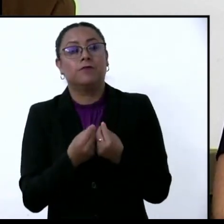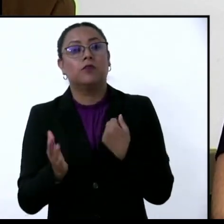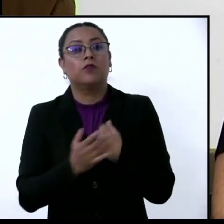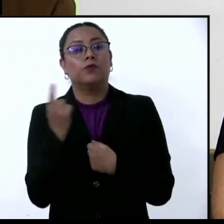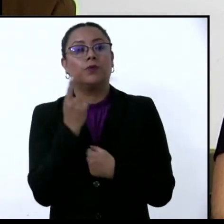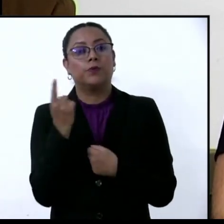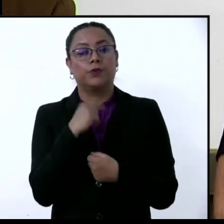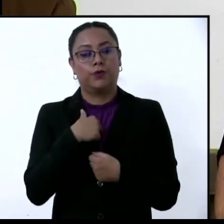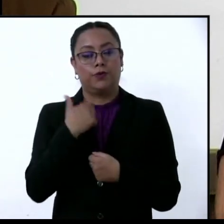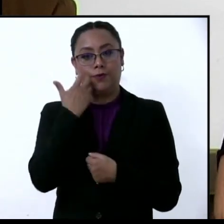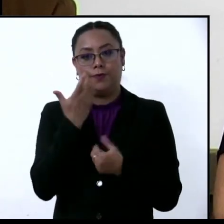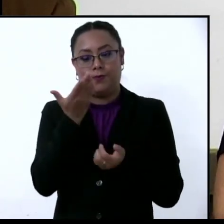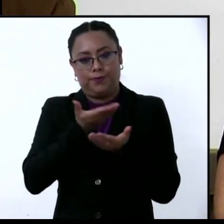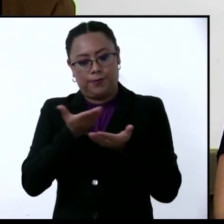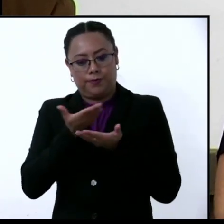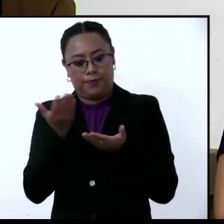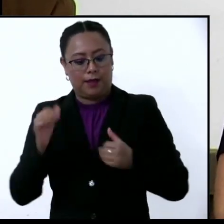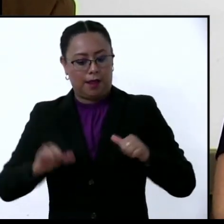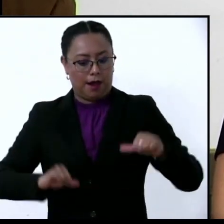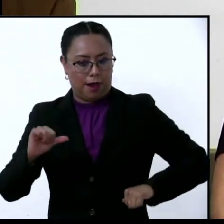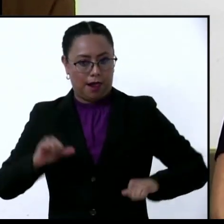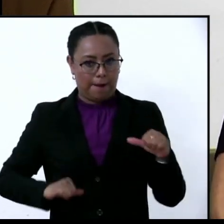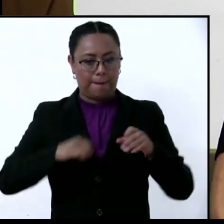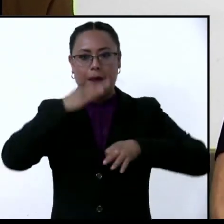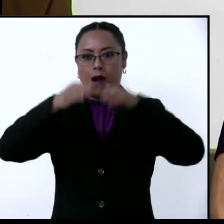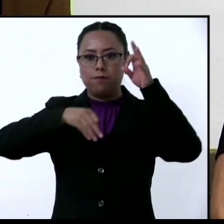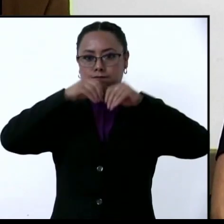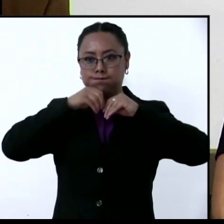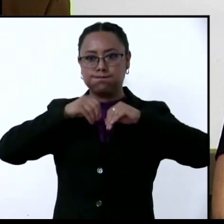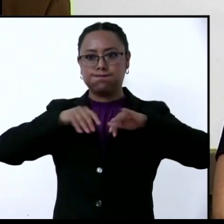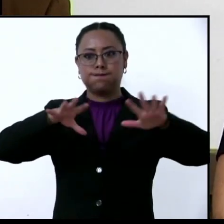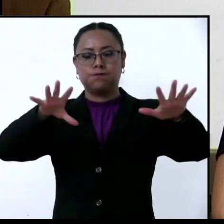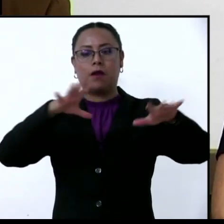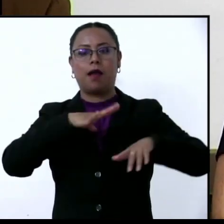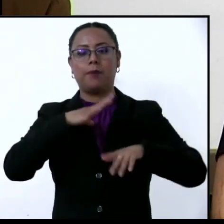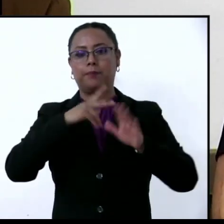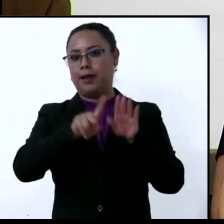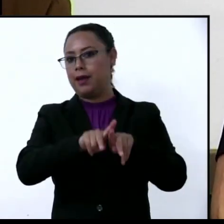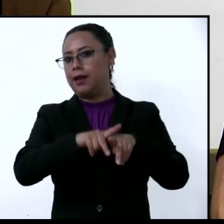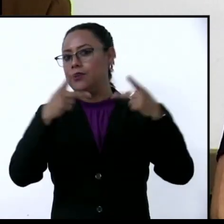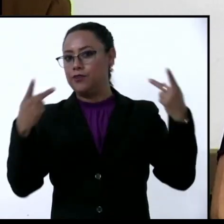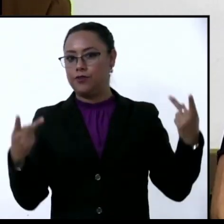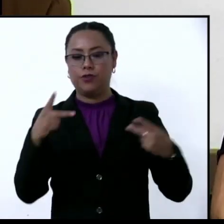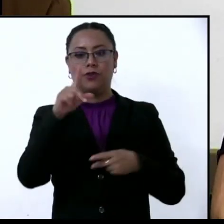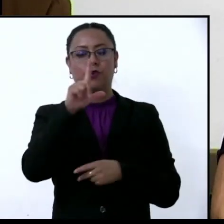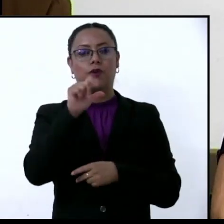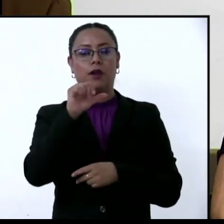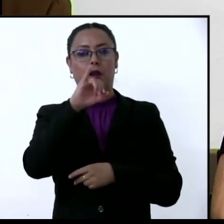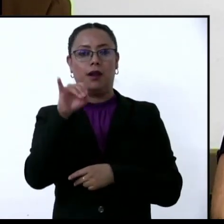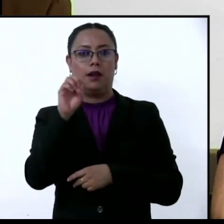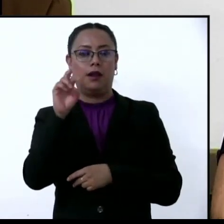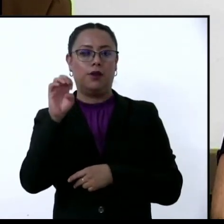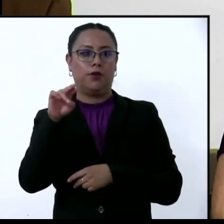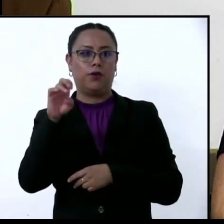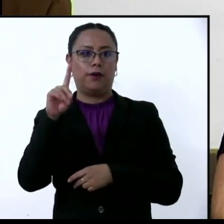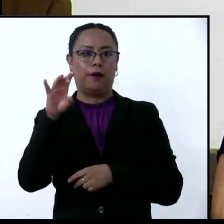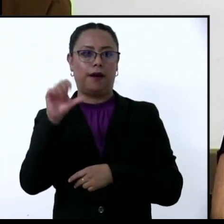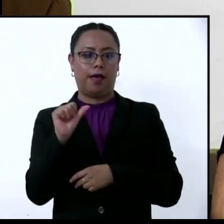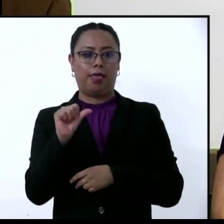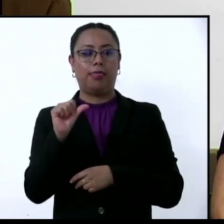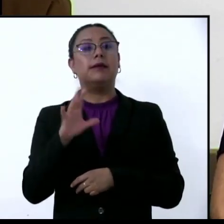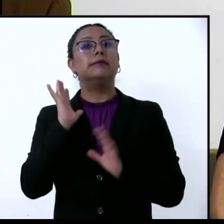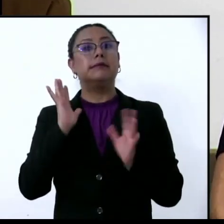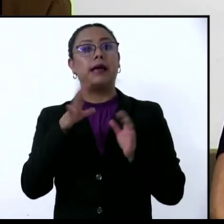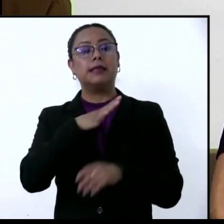de las actividades de difusión, el diario La Jornada ha generado más de 69 reportajes